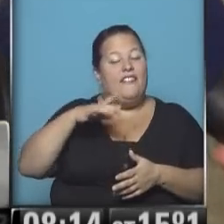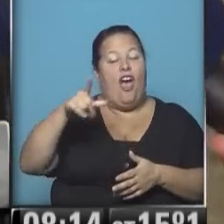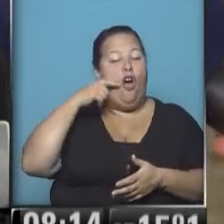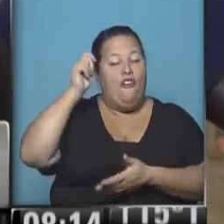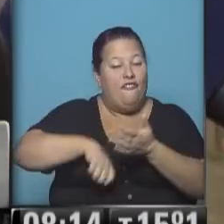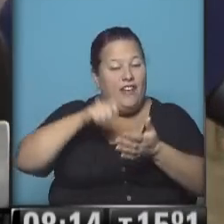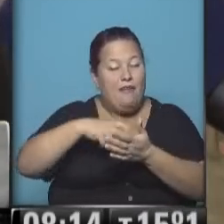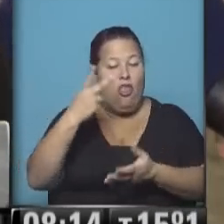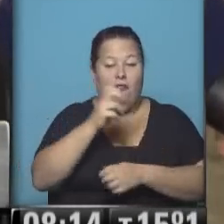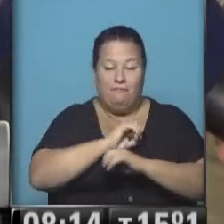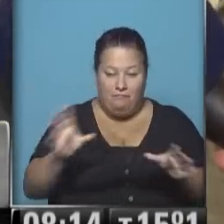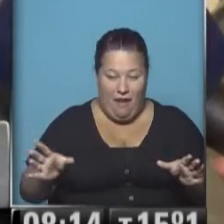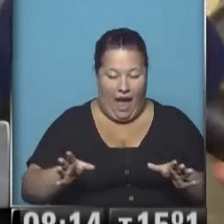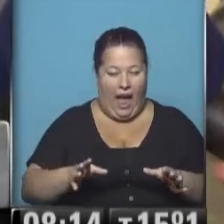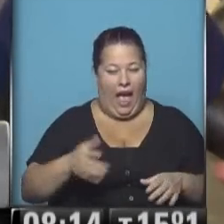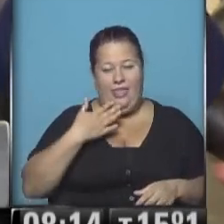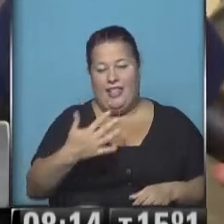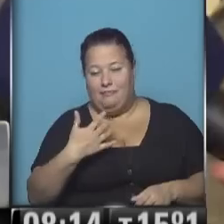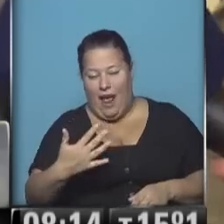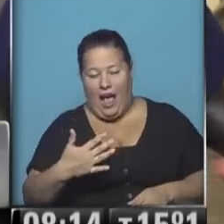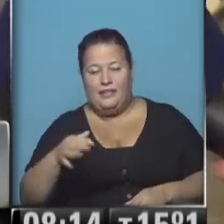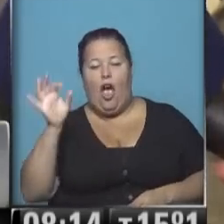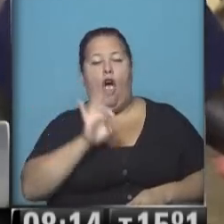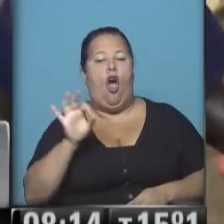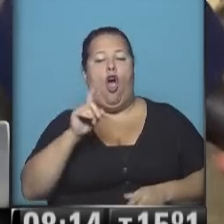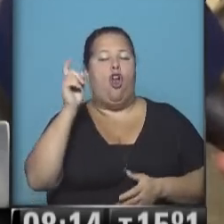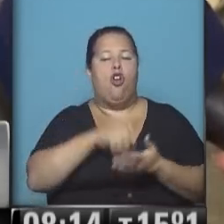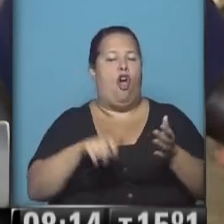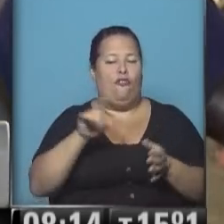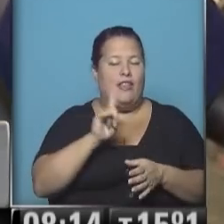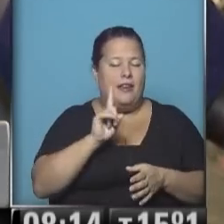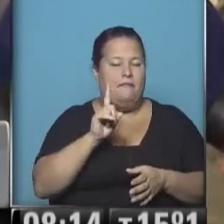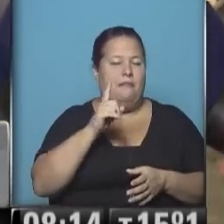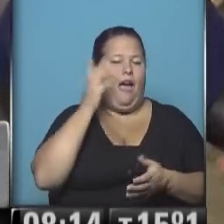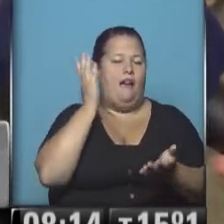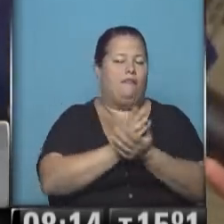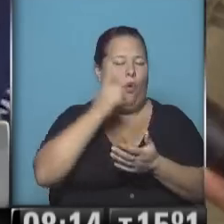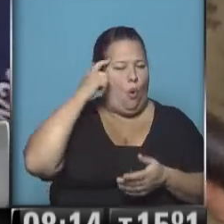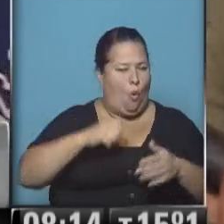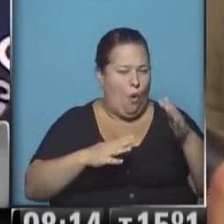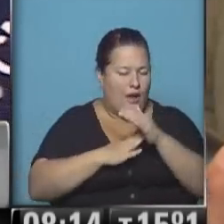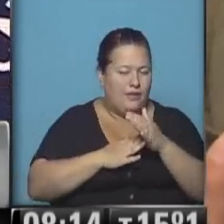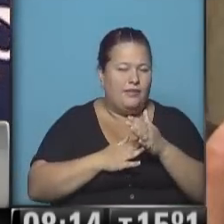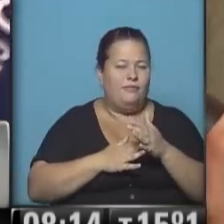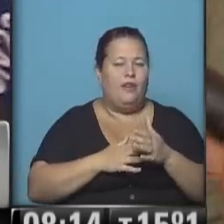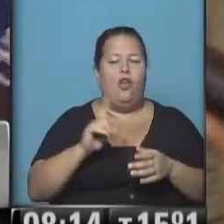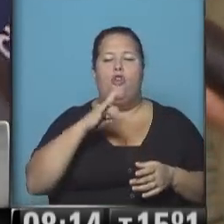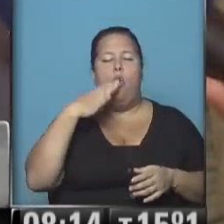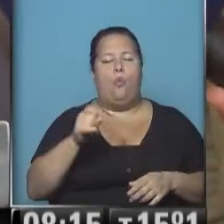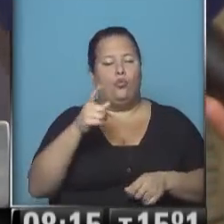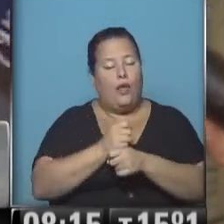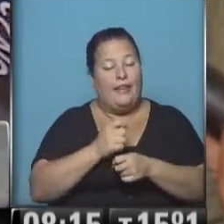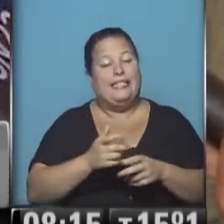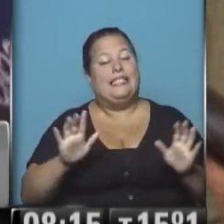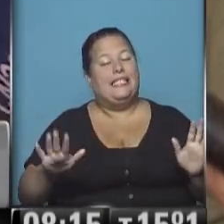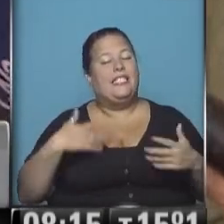sentencias incorrectas disparatadas o que no ha firmado en absoluto sentencias de la corte este que no cumple con su trabajo